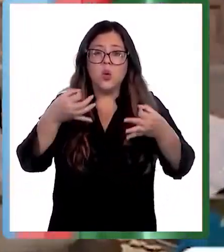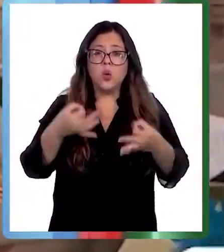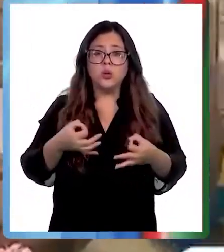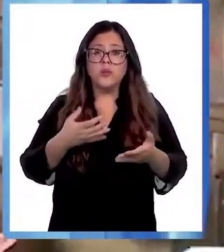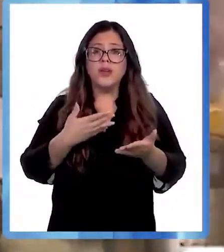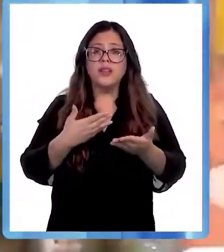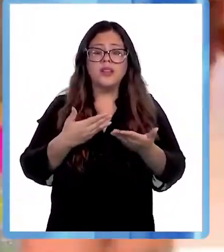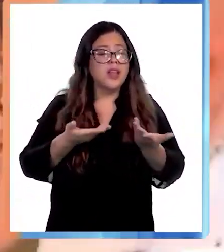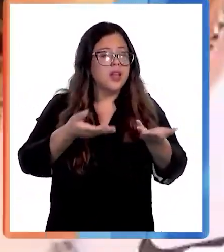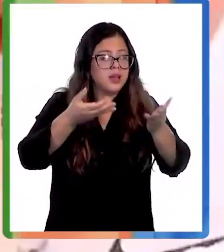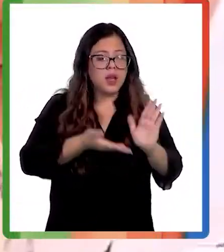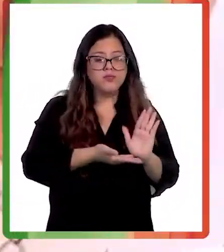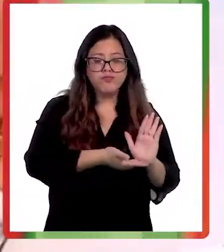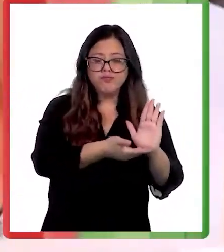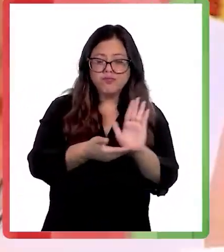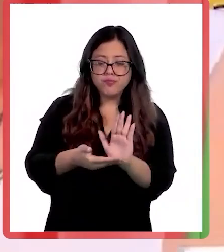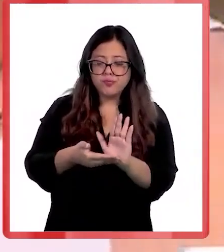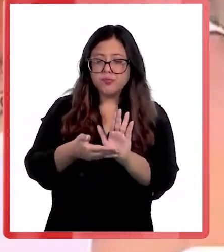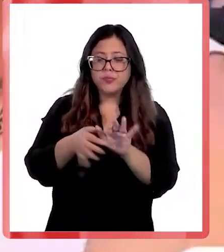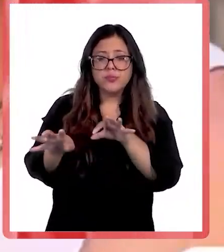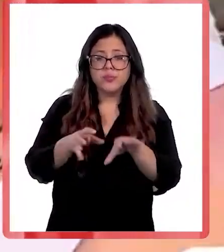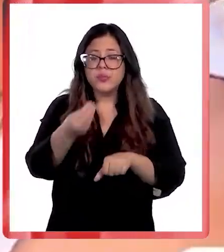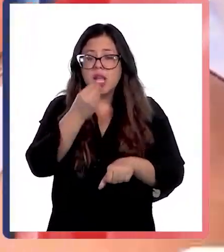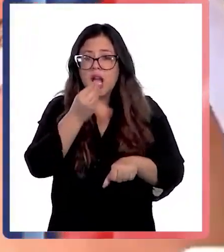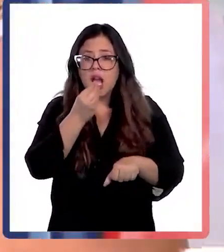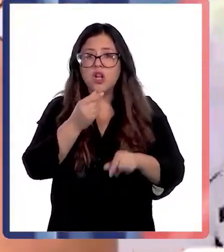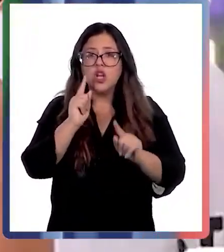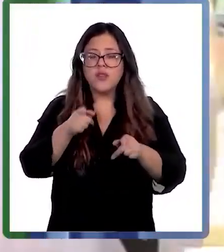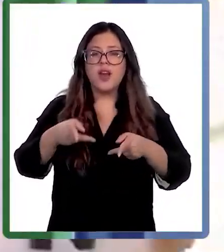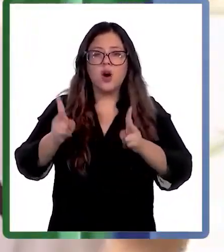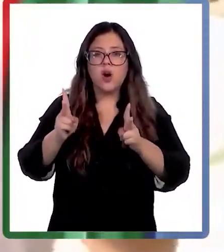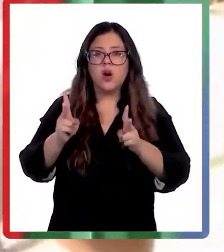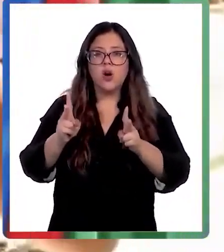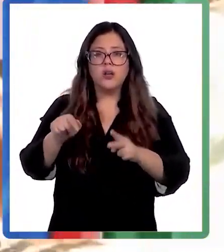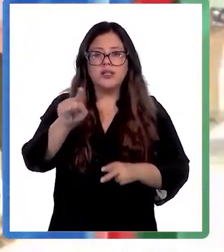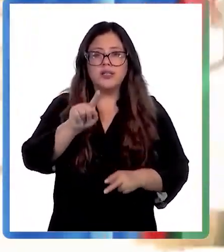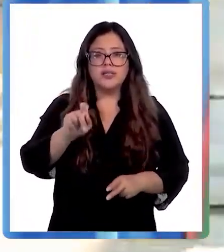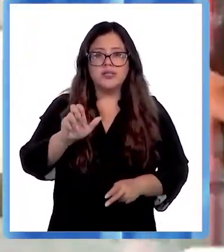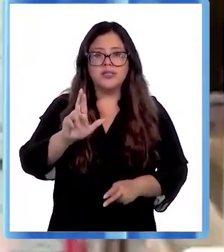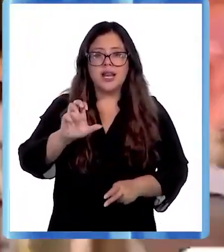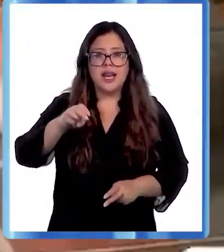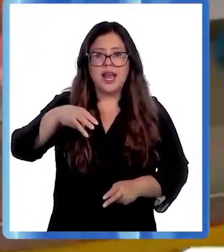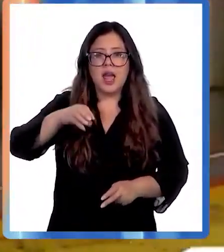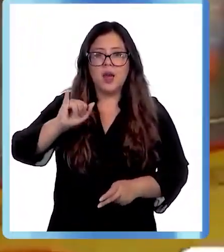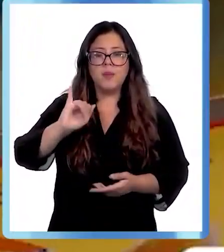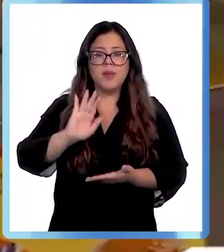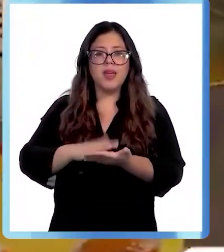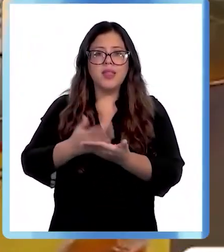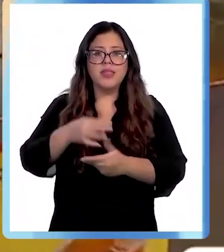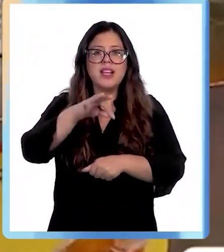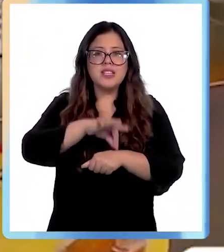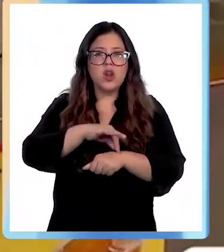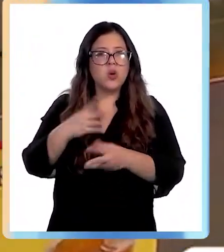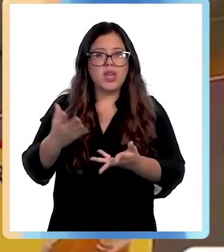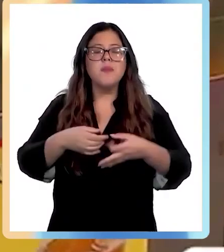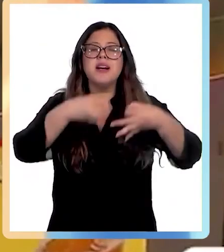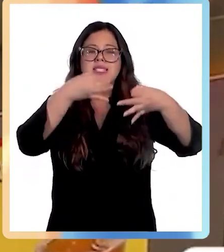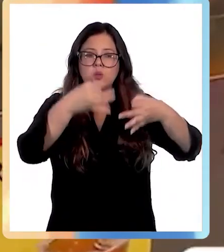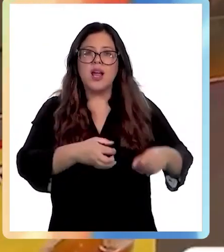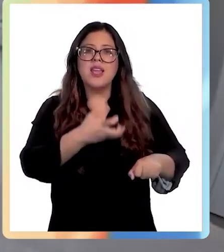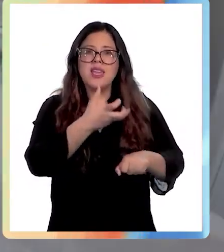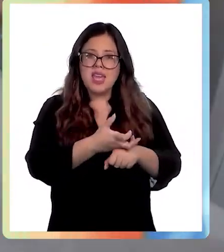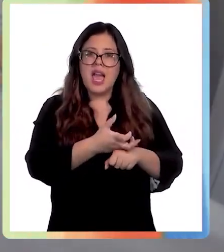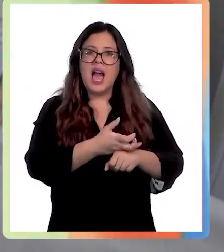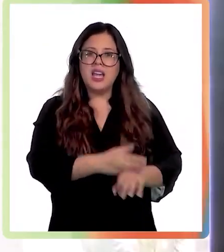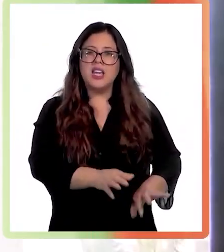se sirven estos alimentos tenga una autorización de la Seremía de Salud, lo cual significa que garantiza que existe